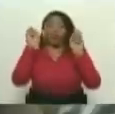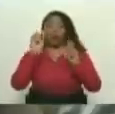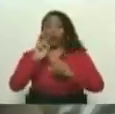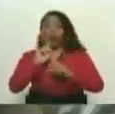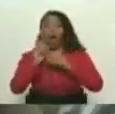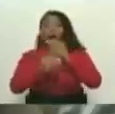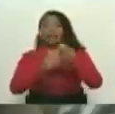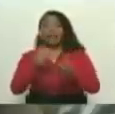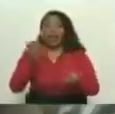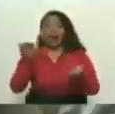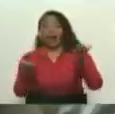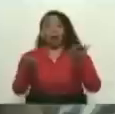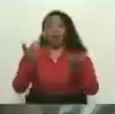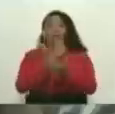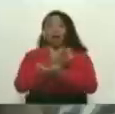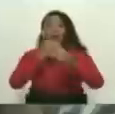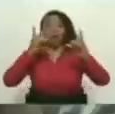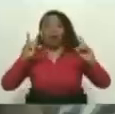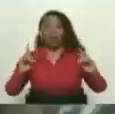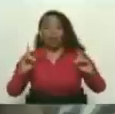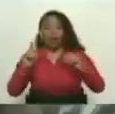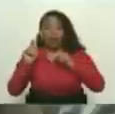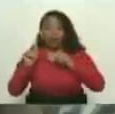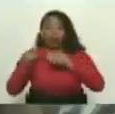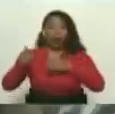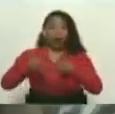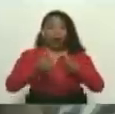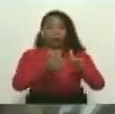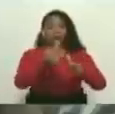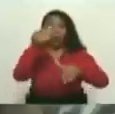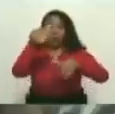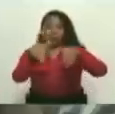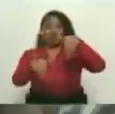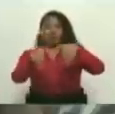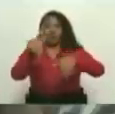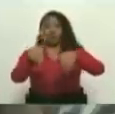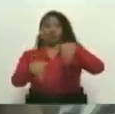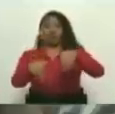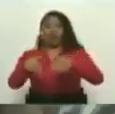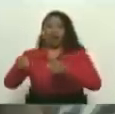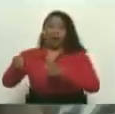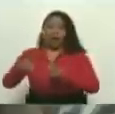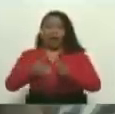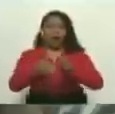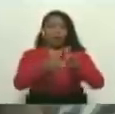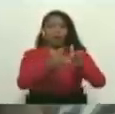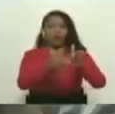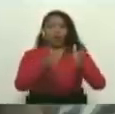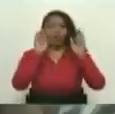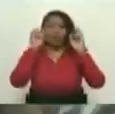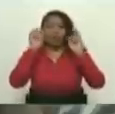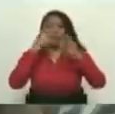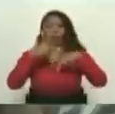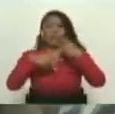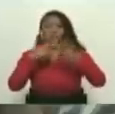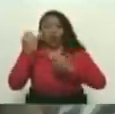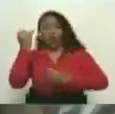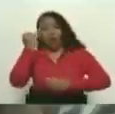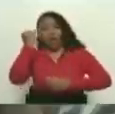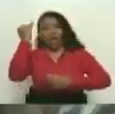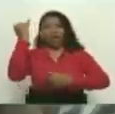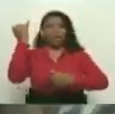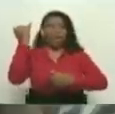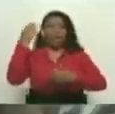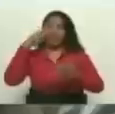estabilidad democrática, que sea el camino electoral, el camino del debate político, de las ideas,